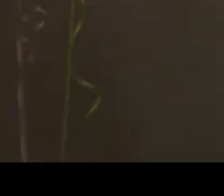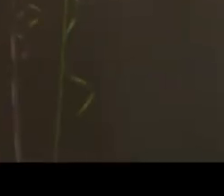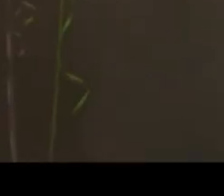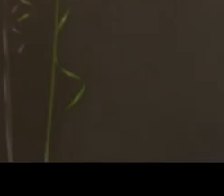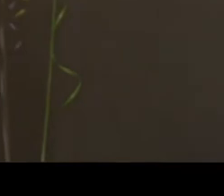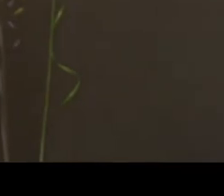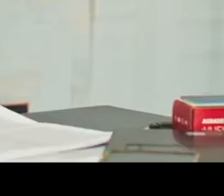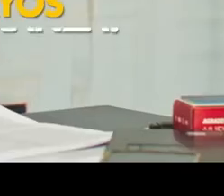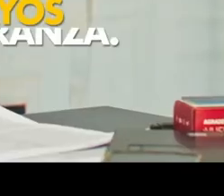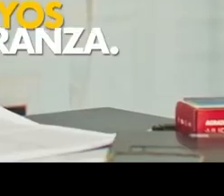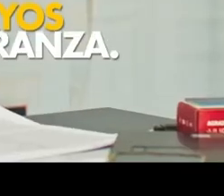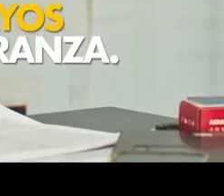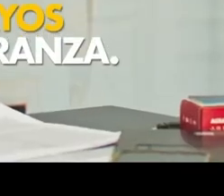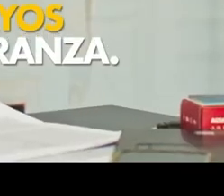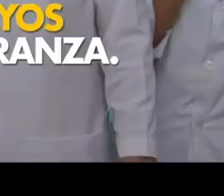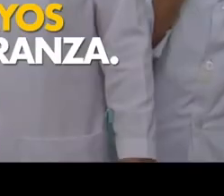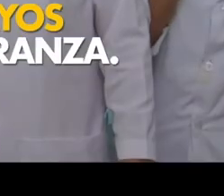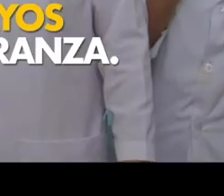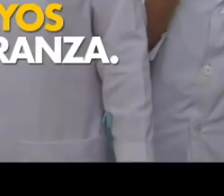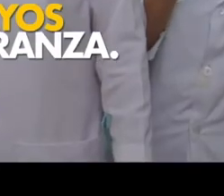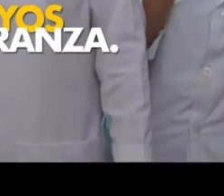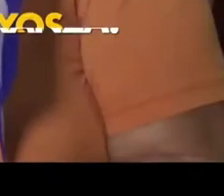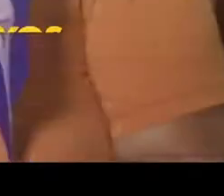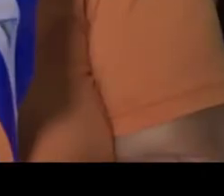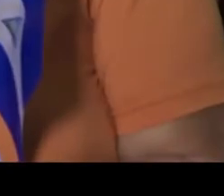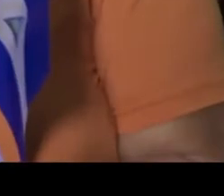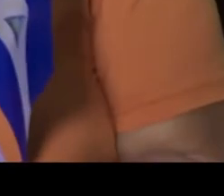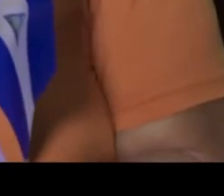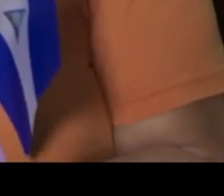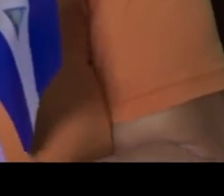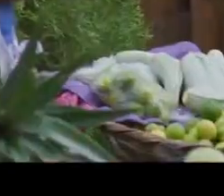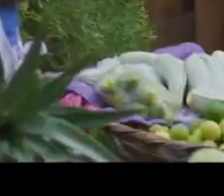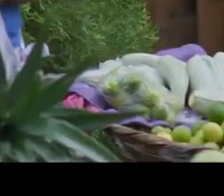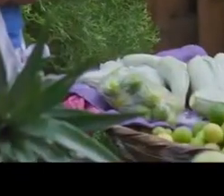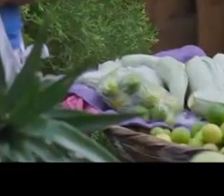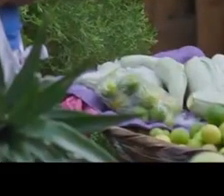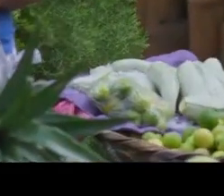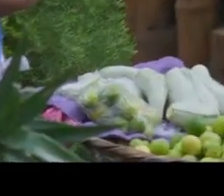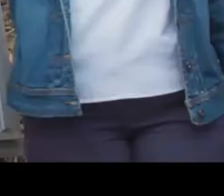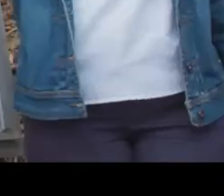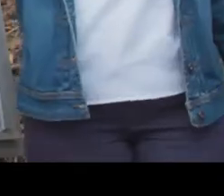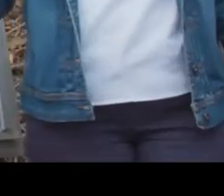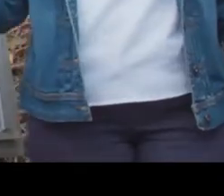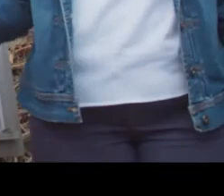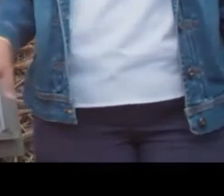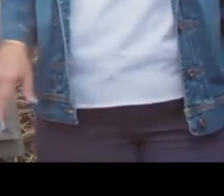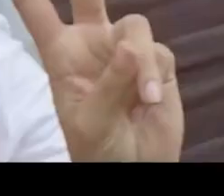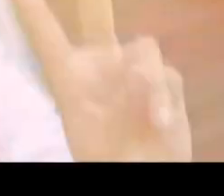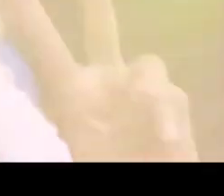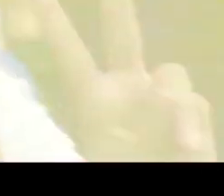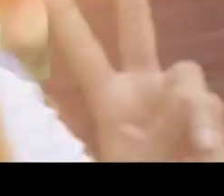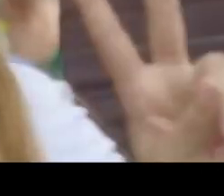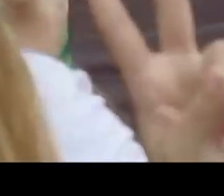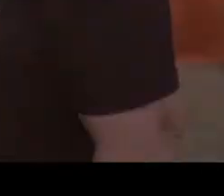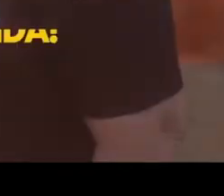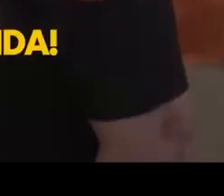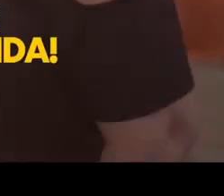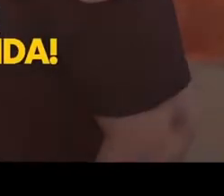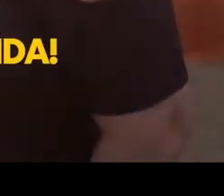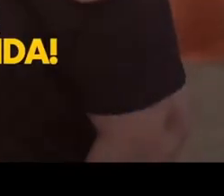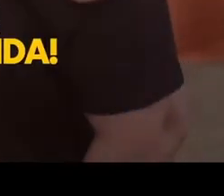vida y los sueños con rayos de esperanza somos mujeres valientes mujeres victoriosas